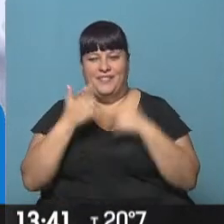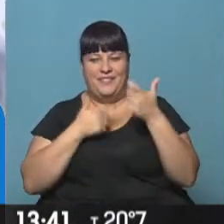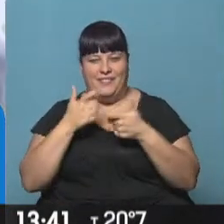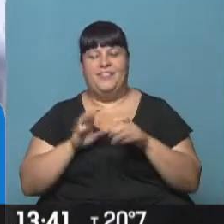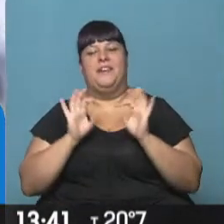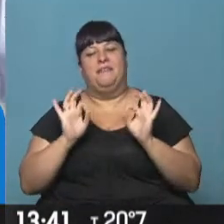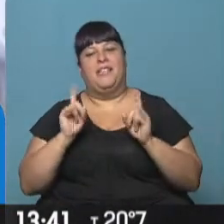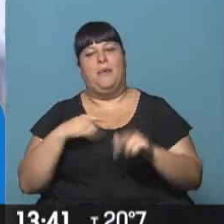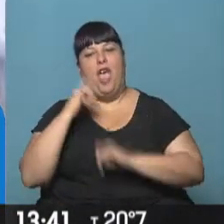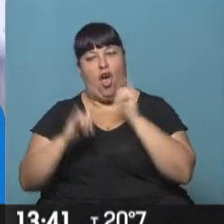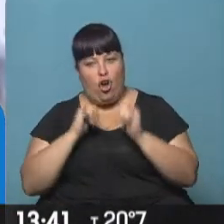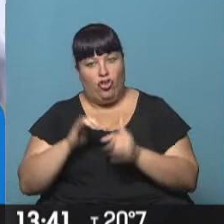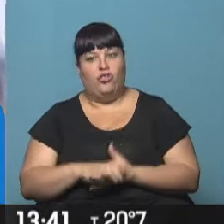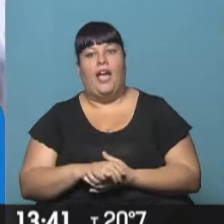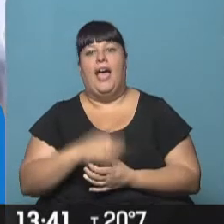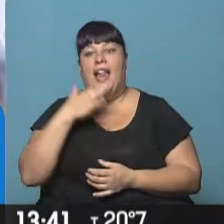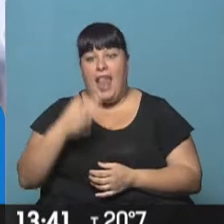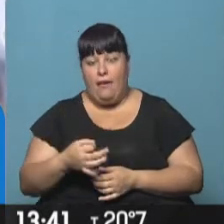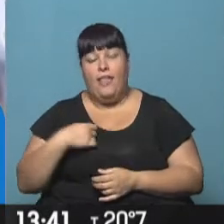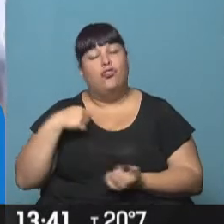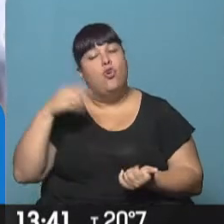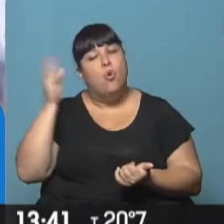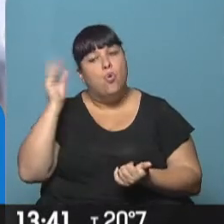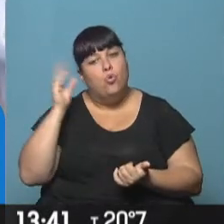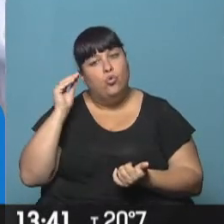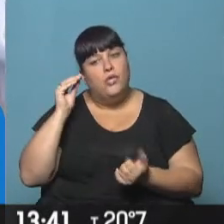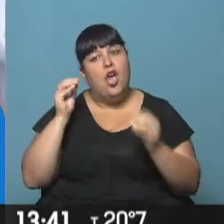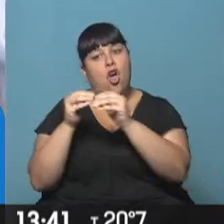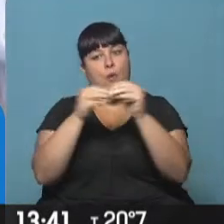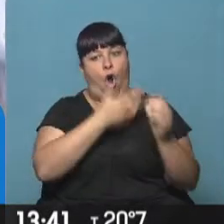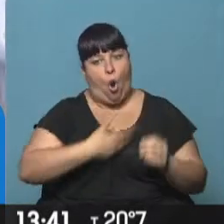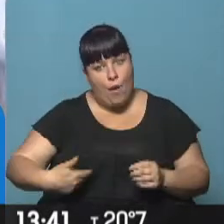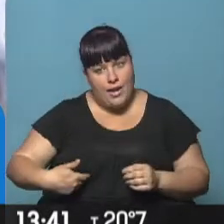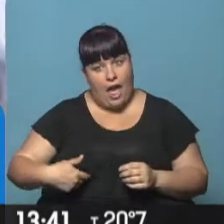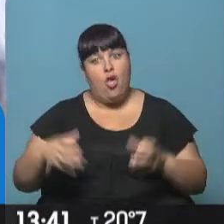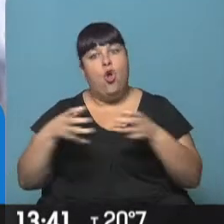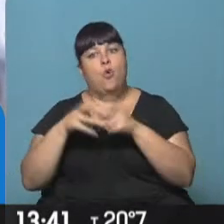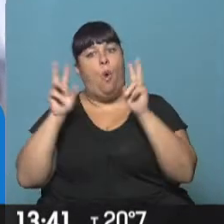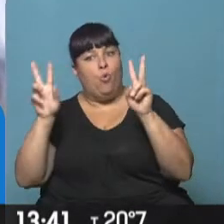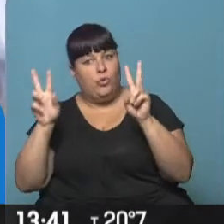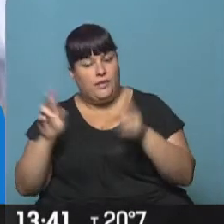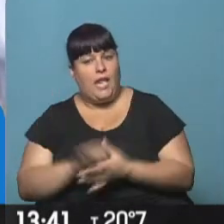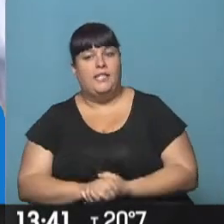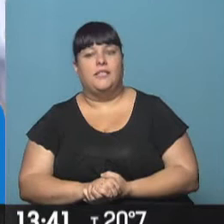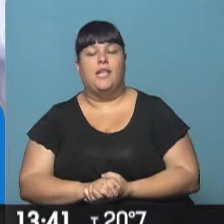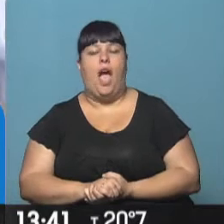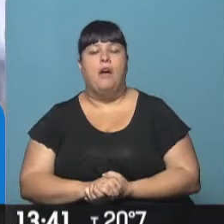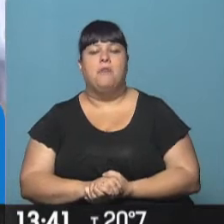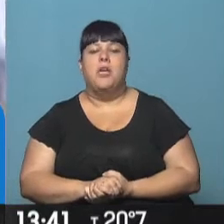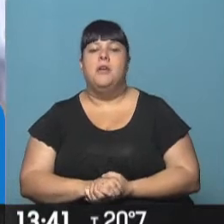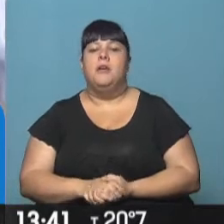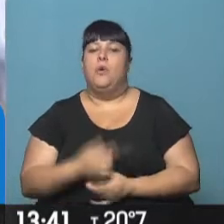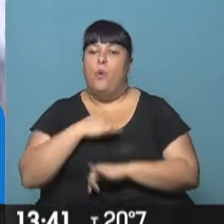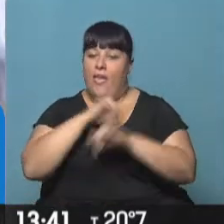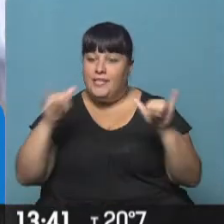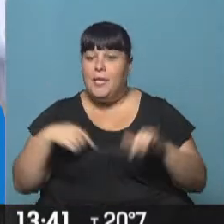Después quería decirles que la verdad que de lo que he escuchado de mis pares gobernadores del Partido Justicialista, decirles